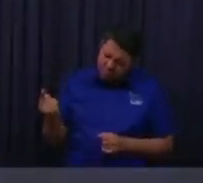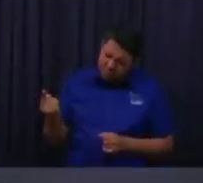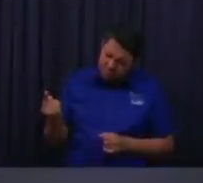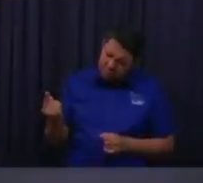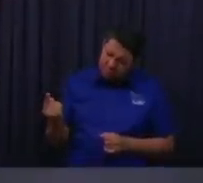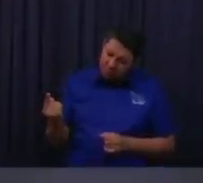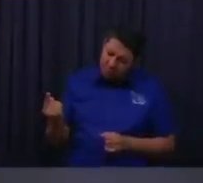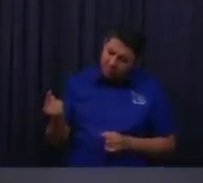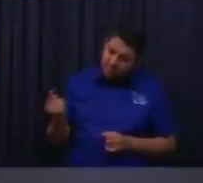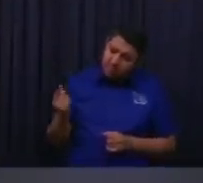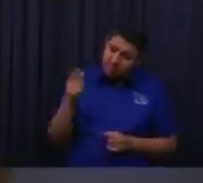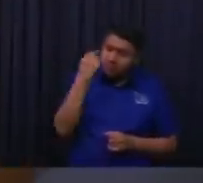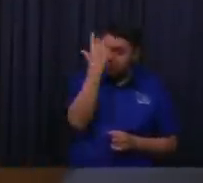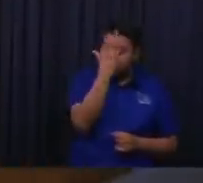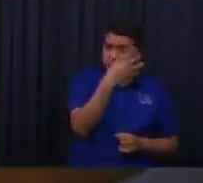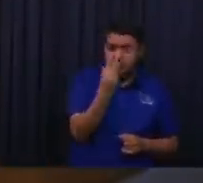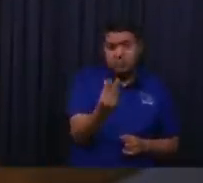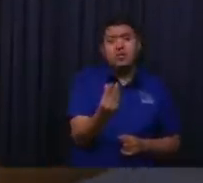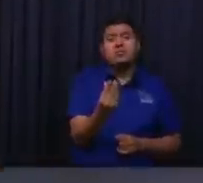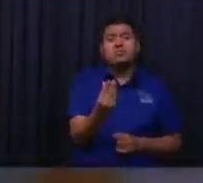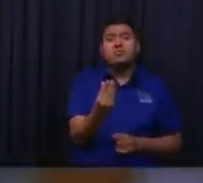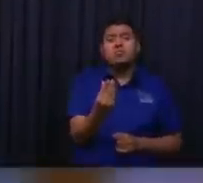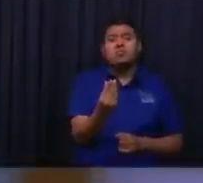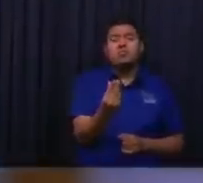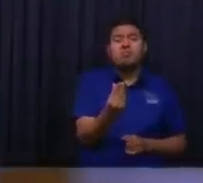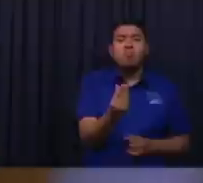en lo espiritual,